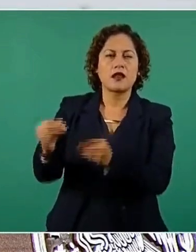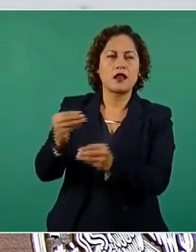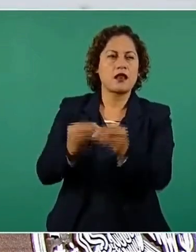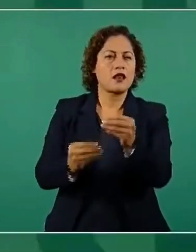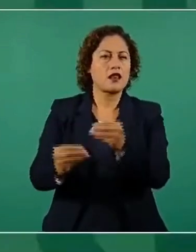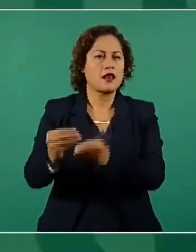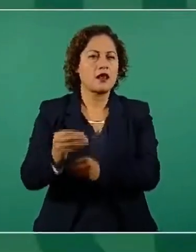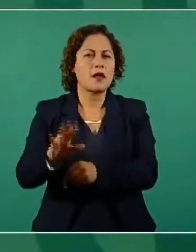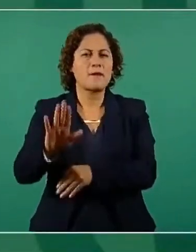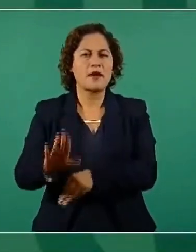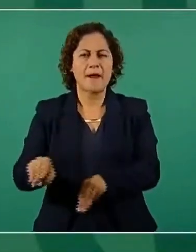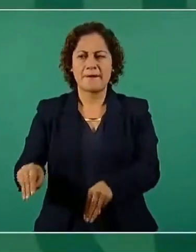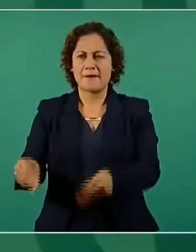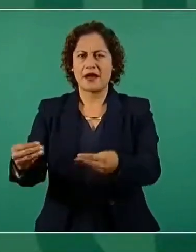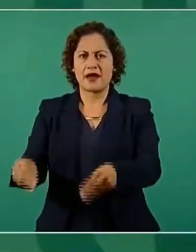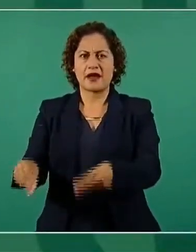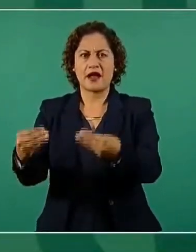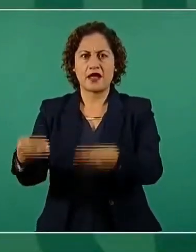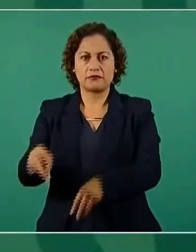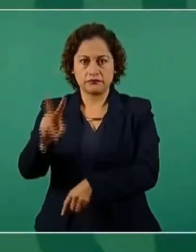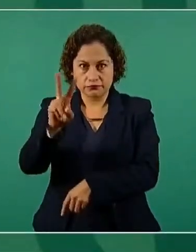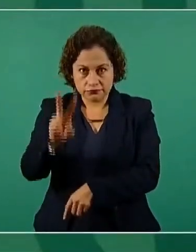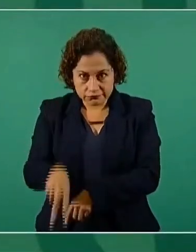Llevaban hasta comida